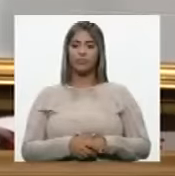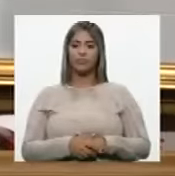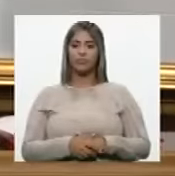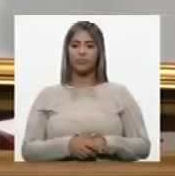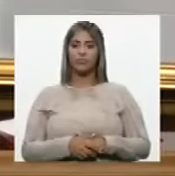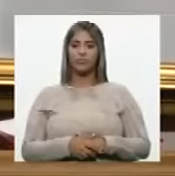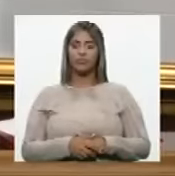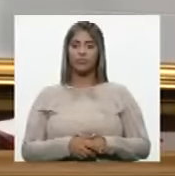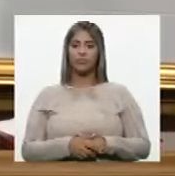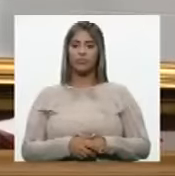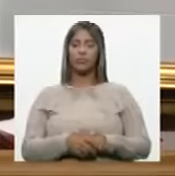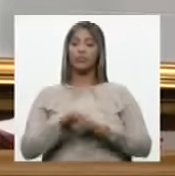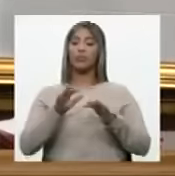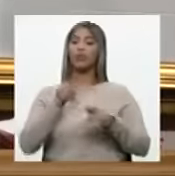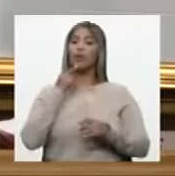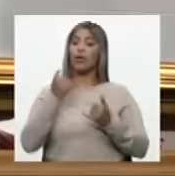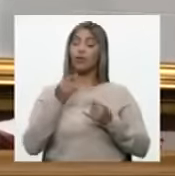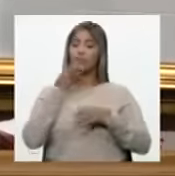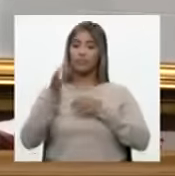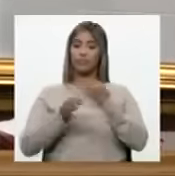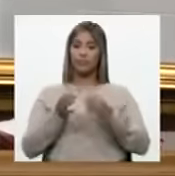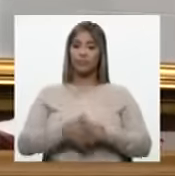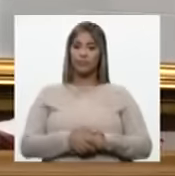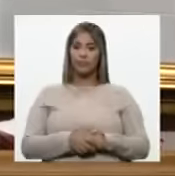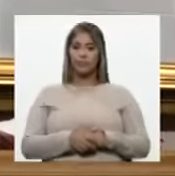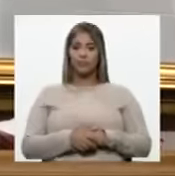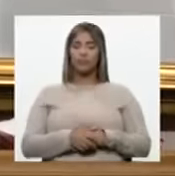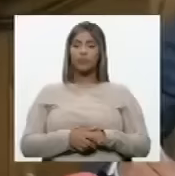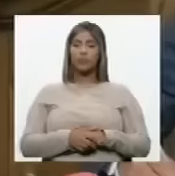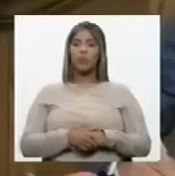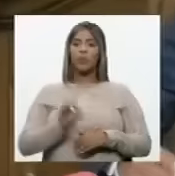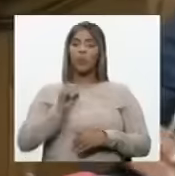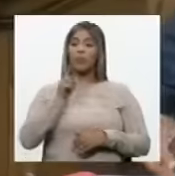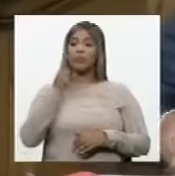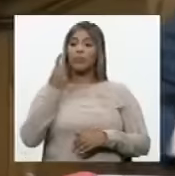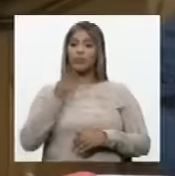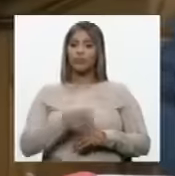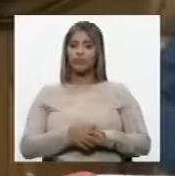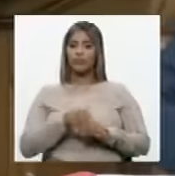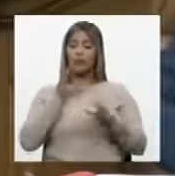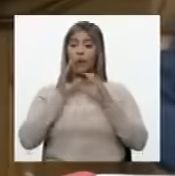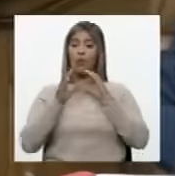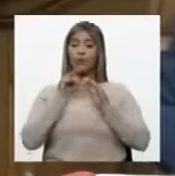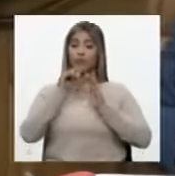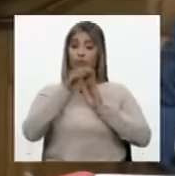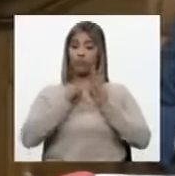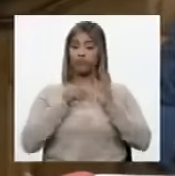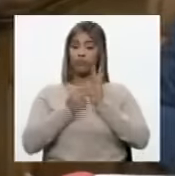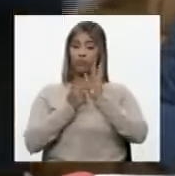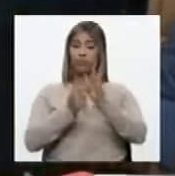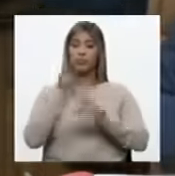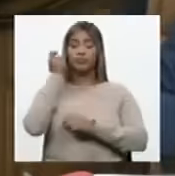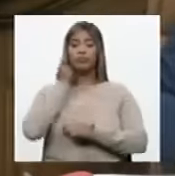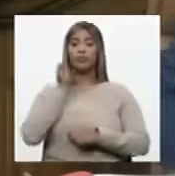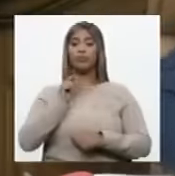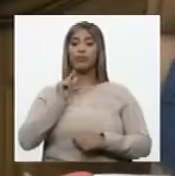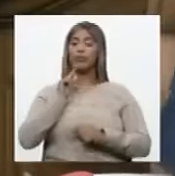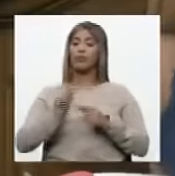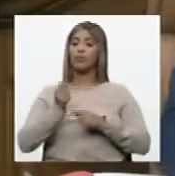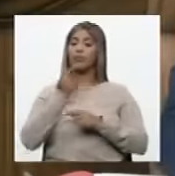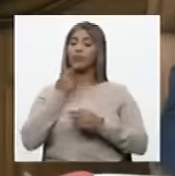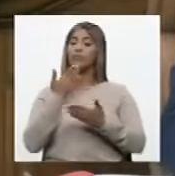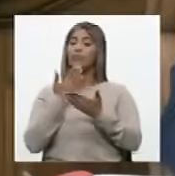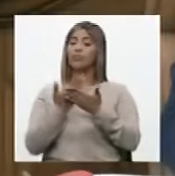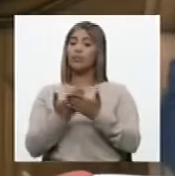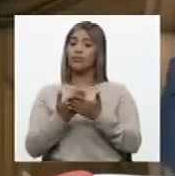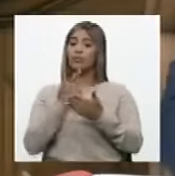Ciudadana secretaria, sírvase a dar lectura a la cuenta. Cuenta número 1. Comunicaciones suscritas por los diputados principales solicitando permiso